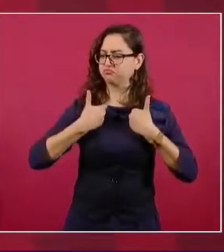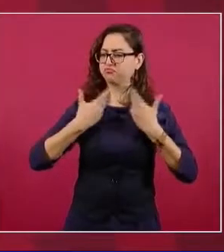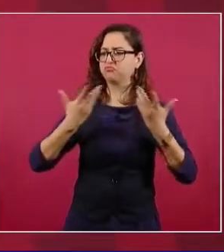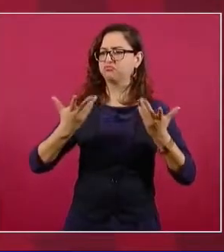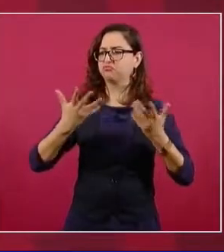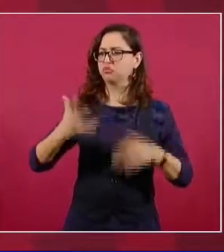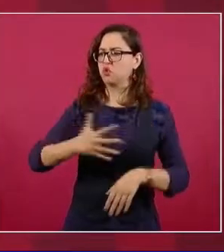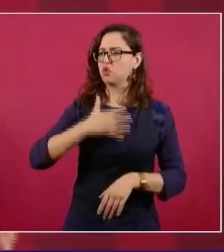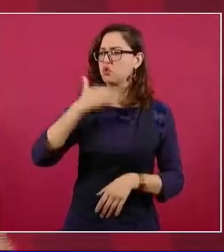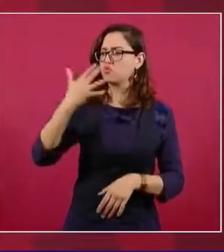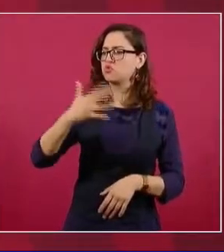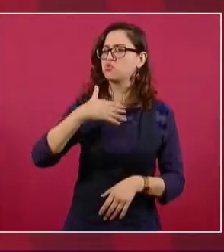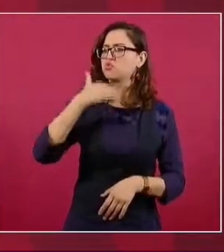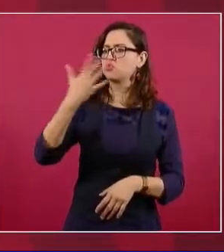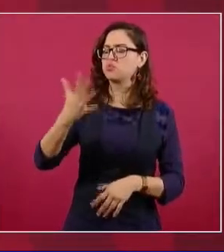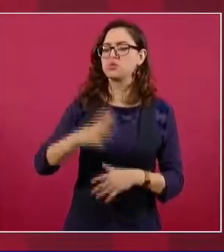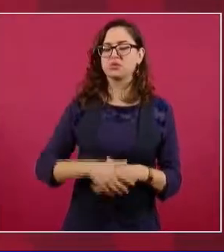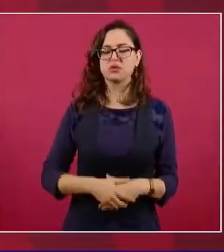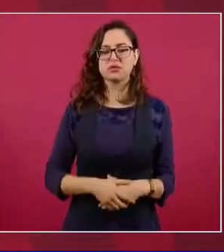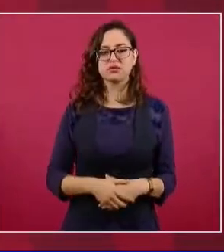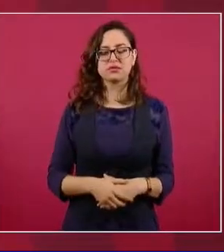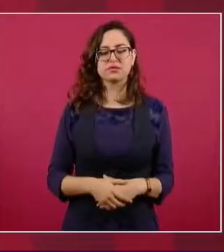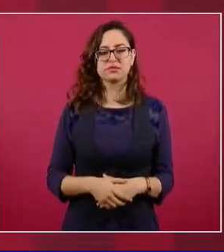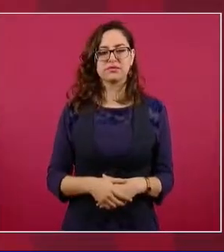Llamaban negocios,